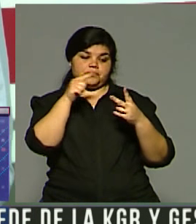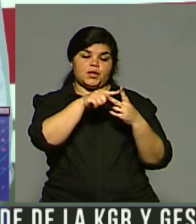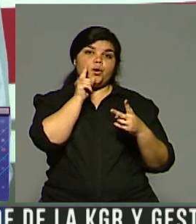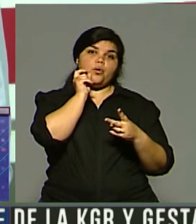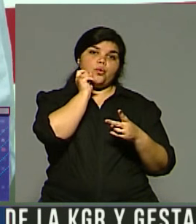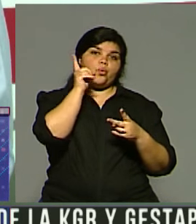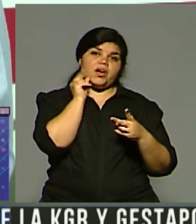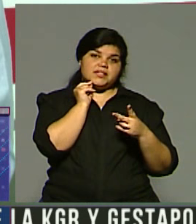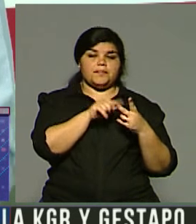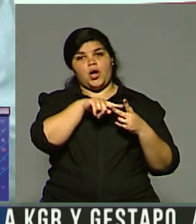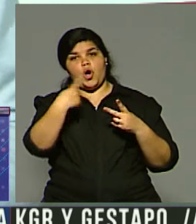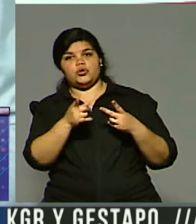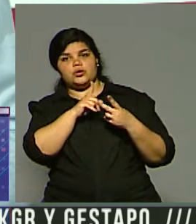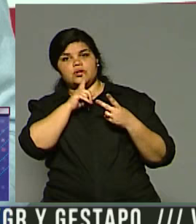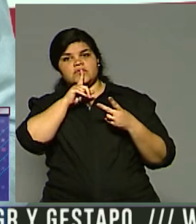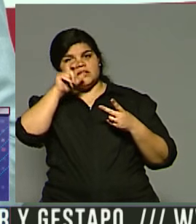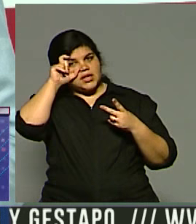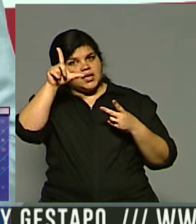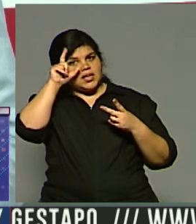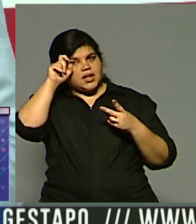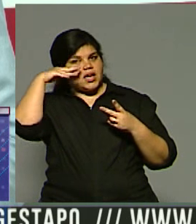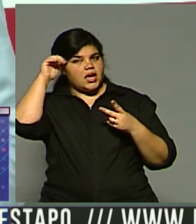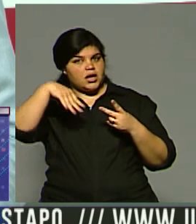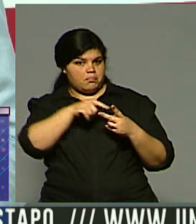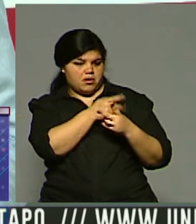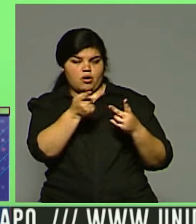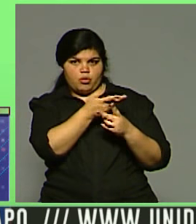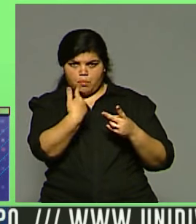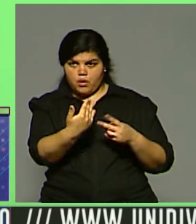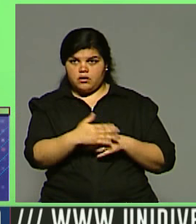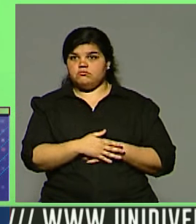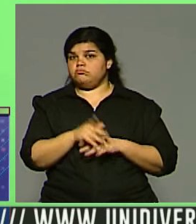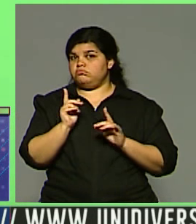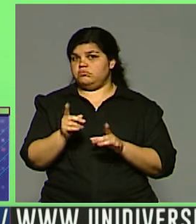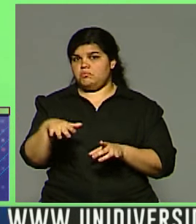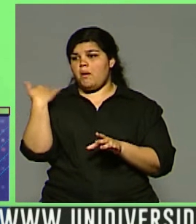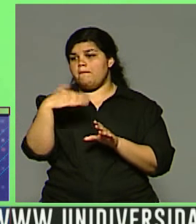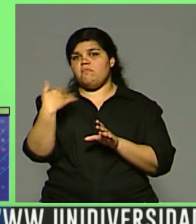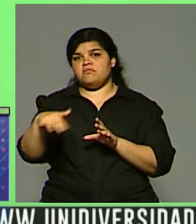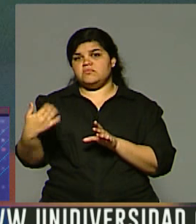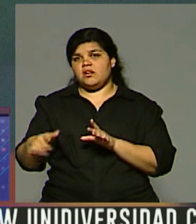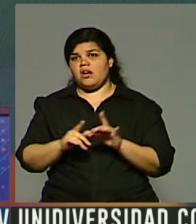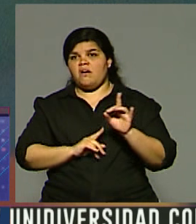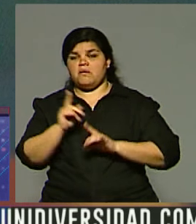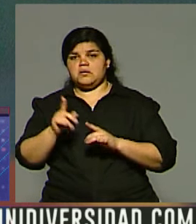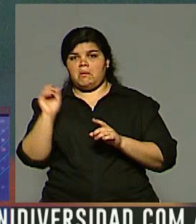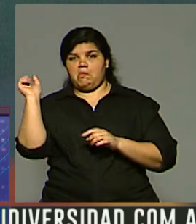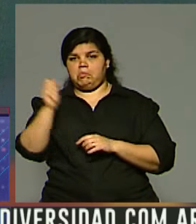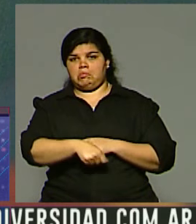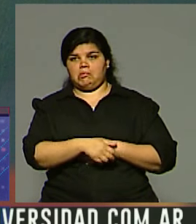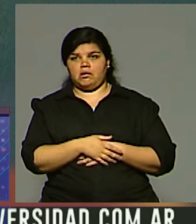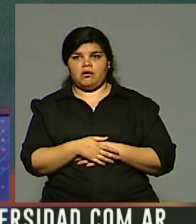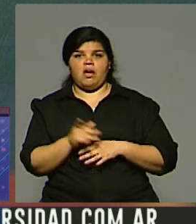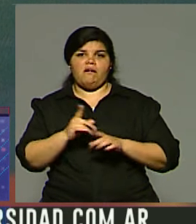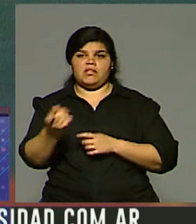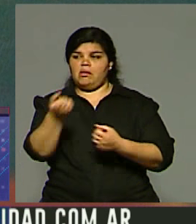a comunicación directa, en caso de Telegram, ¿no? Sí. Porque ya los mensajes de texto creo que nadie le da importancia. Uh-huh. Entonces es como que le mandaste un mensaje de texto a una persona y no te